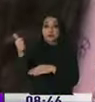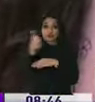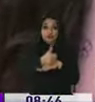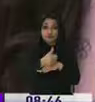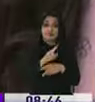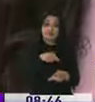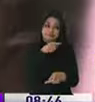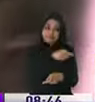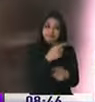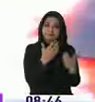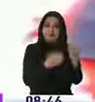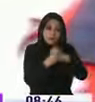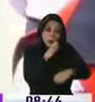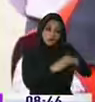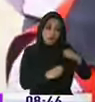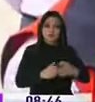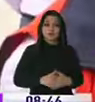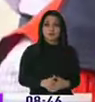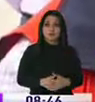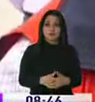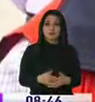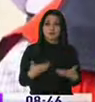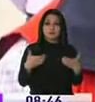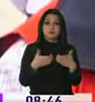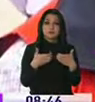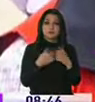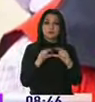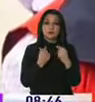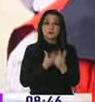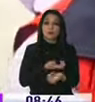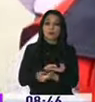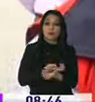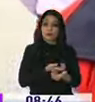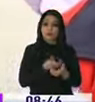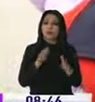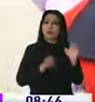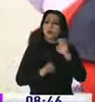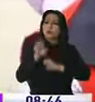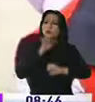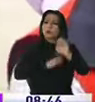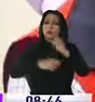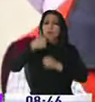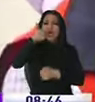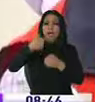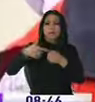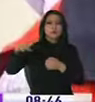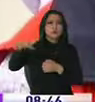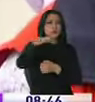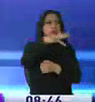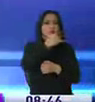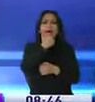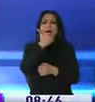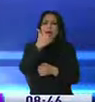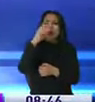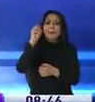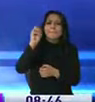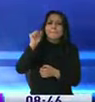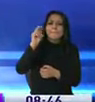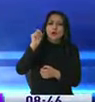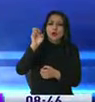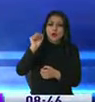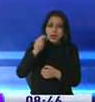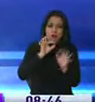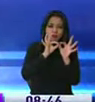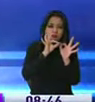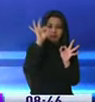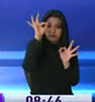la situación. Estuvo un equipo del Cuerpo de Bomberos determinando si habían gases tóxicos o si habían alguna presencia de amoníaco. Pues esos equipos dieron una marcación de